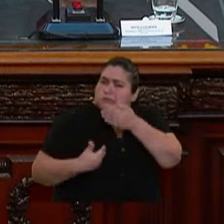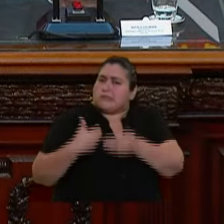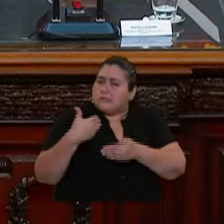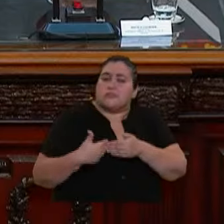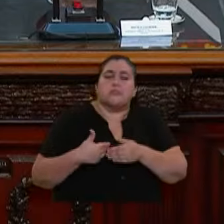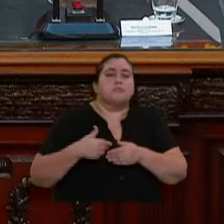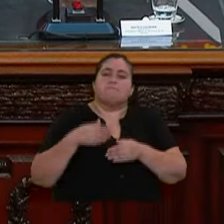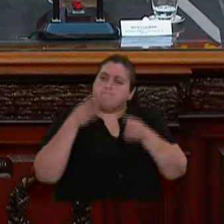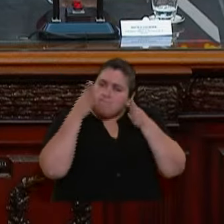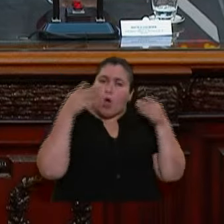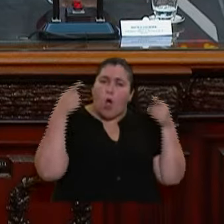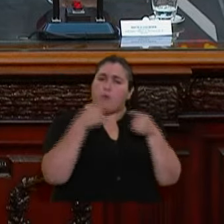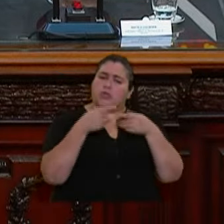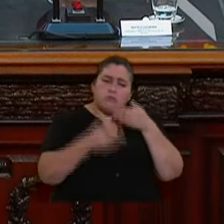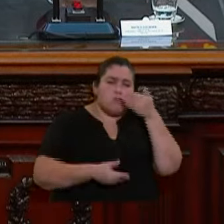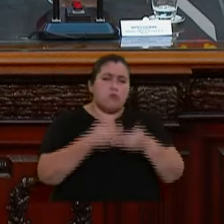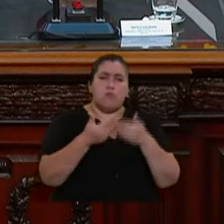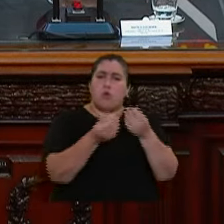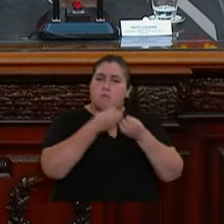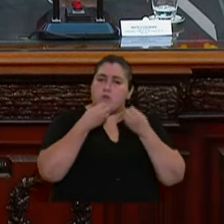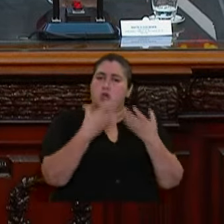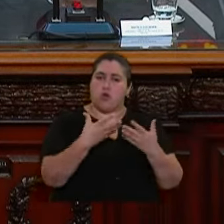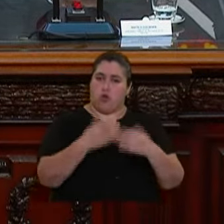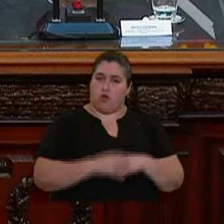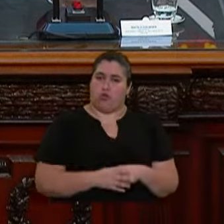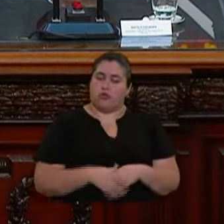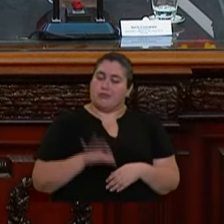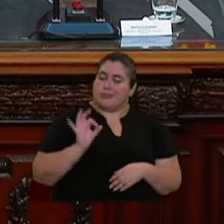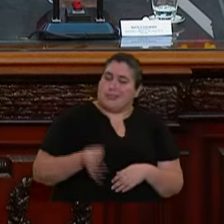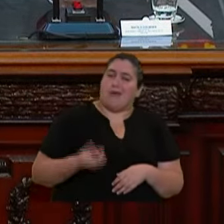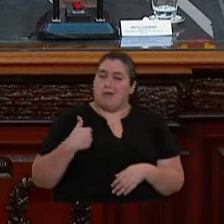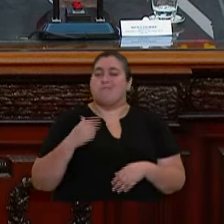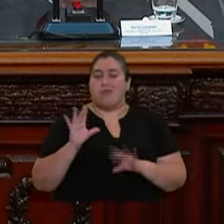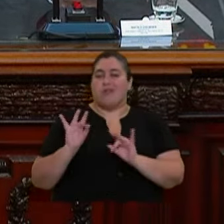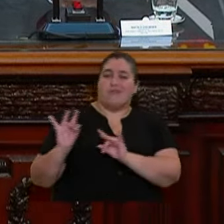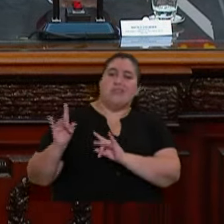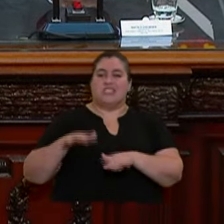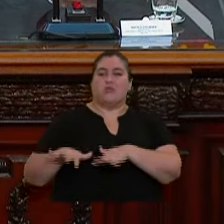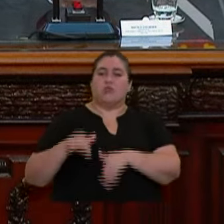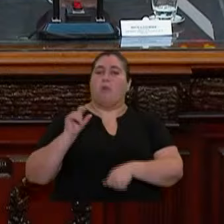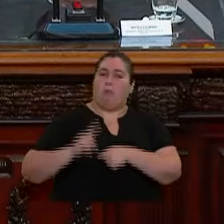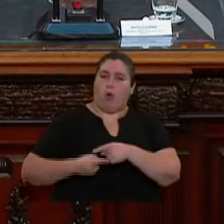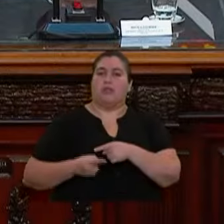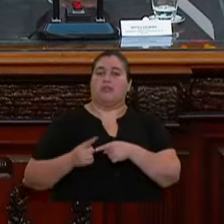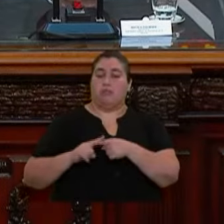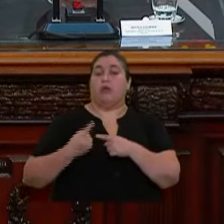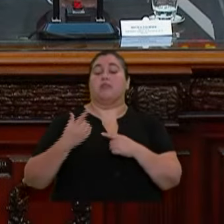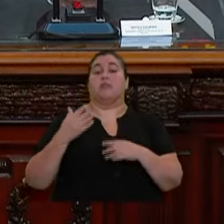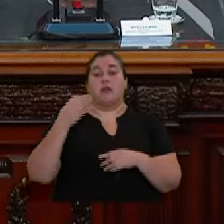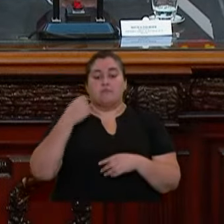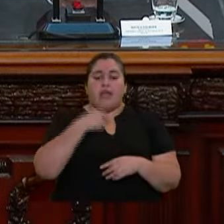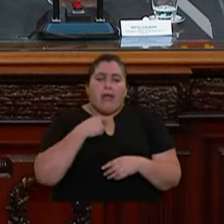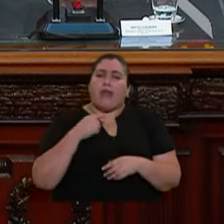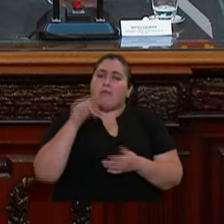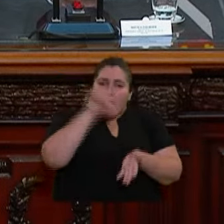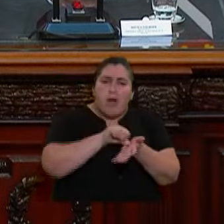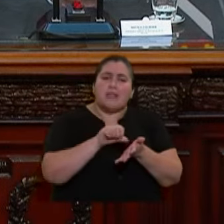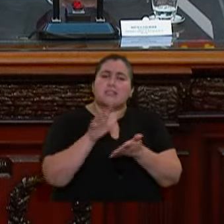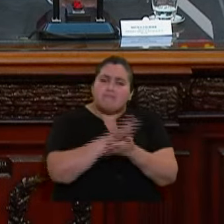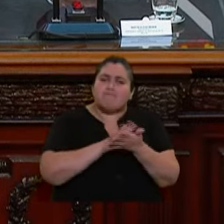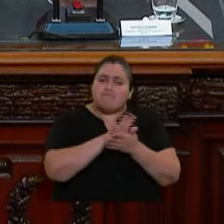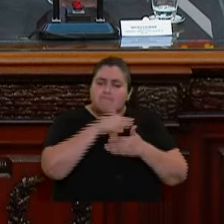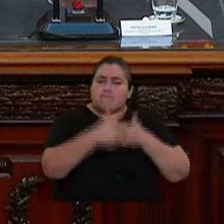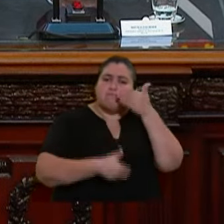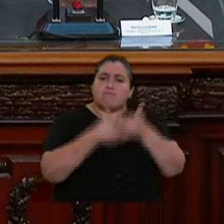lograr esos cambios, inclusive costos políticos que no nos correspondan. Porque si el precio de arreglar este país es caer al